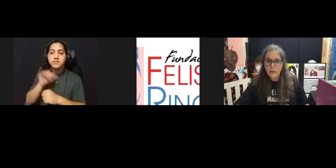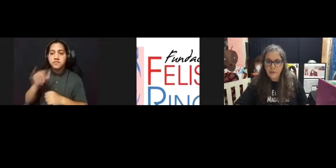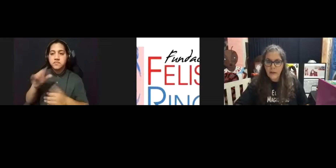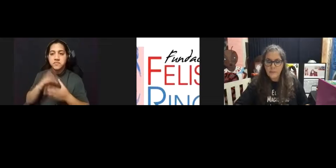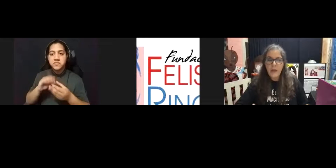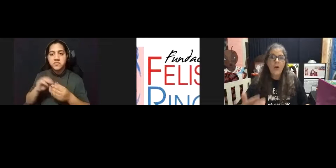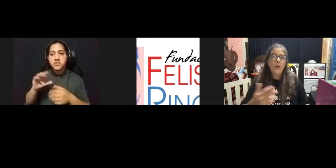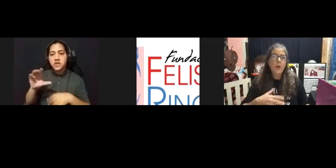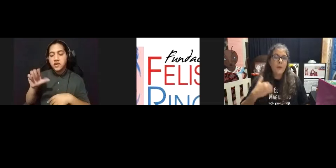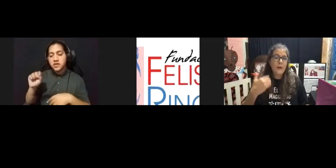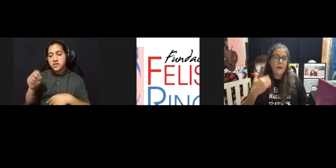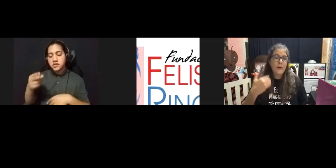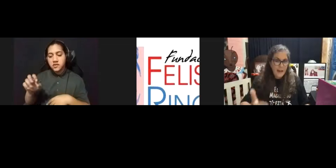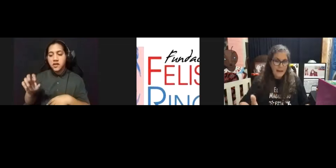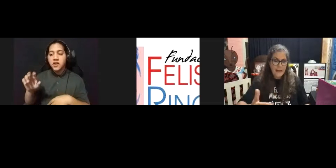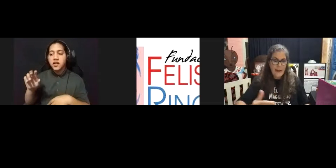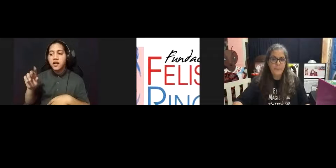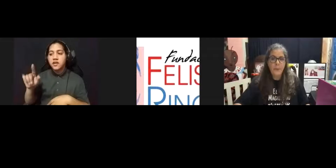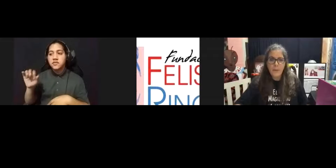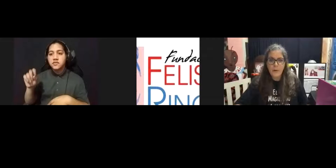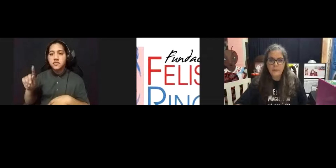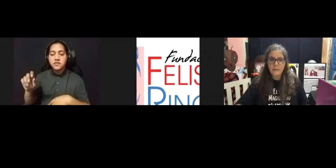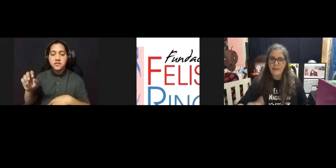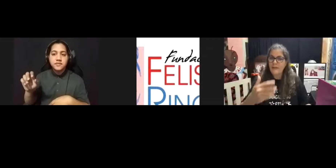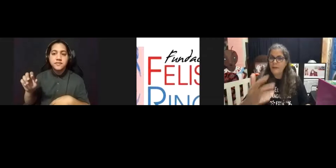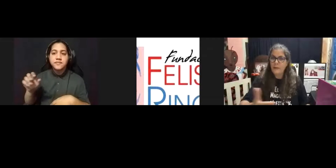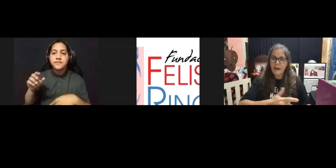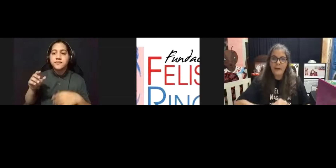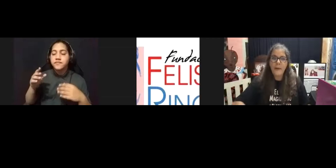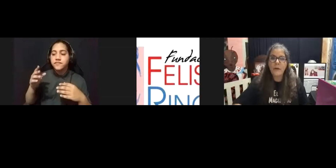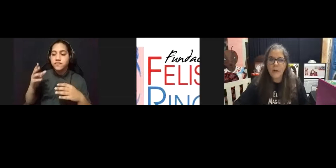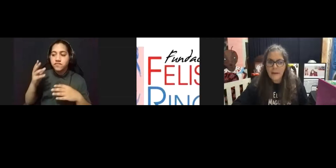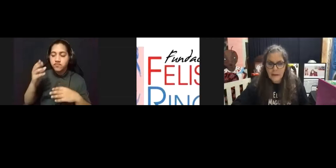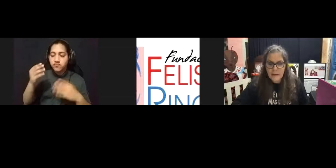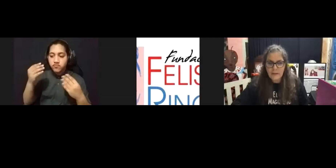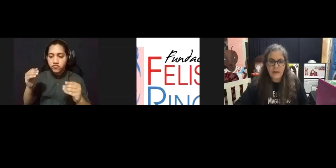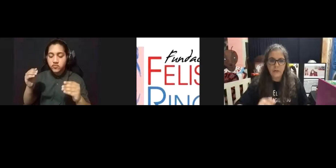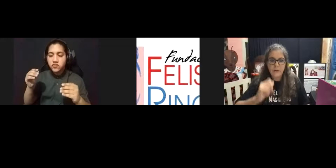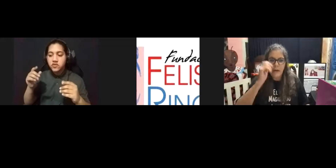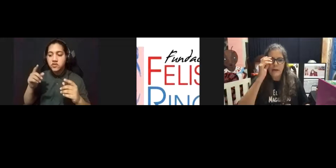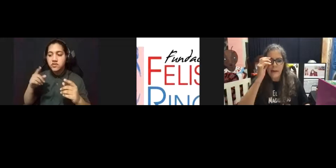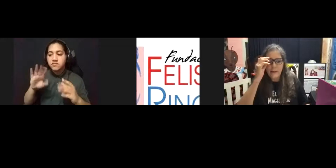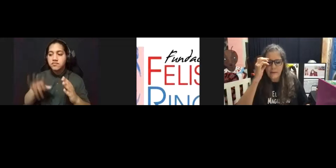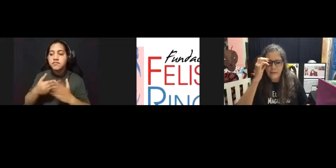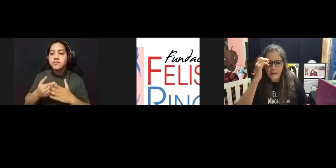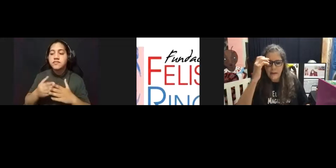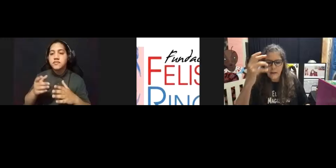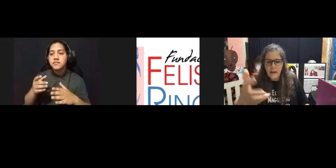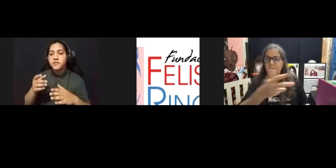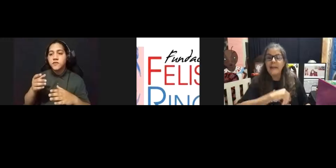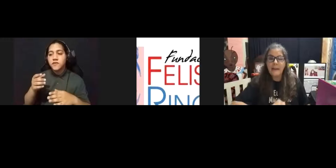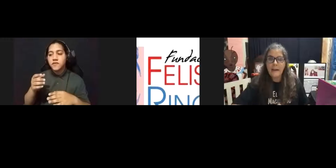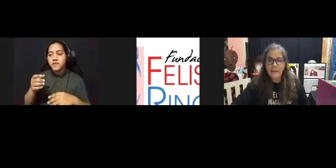Cashley Soske, cuando ella sale al pueblo, ella se encuentra primero con el carnicero y le